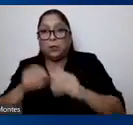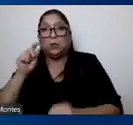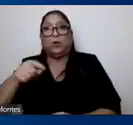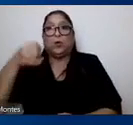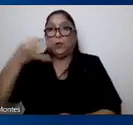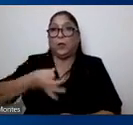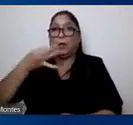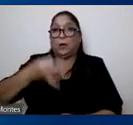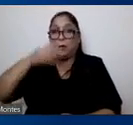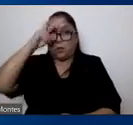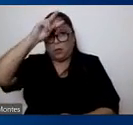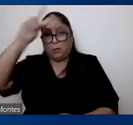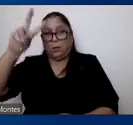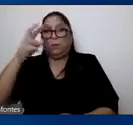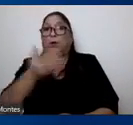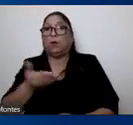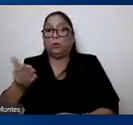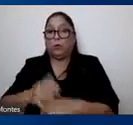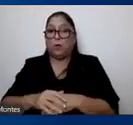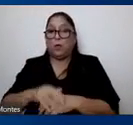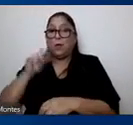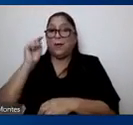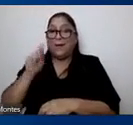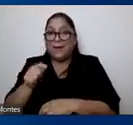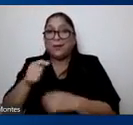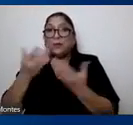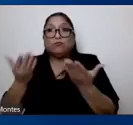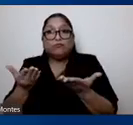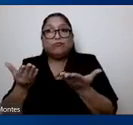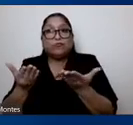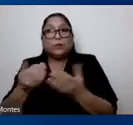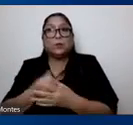realidad peruana. Entonces, ese escenario